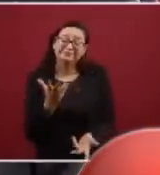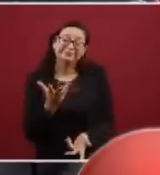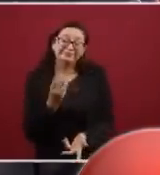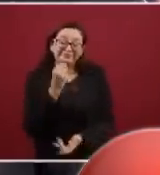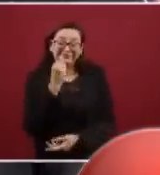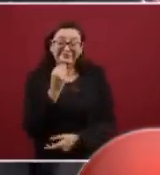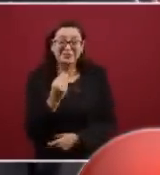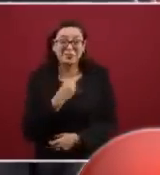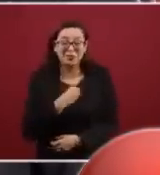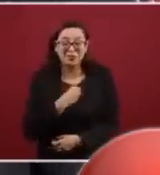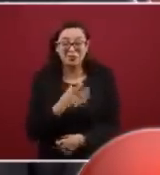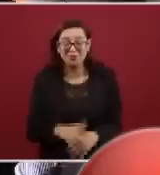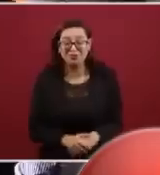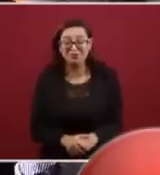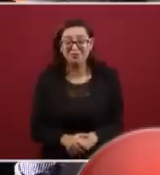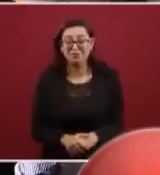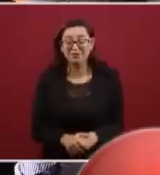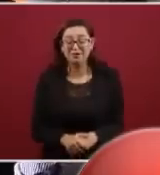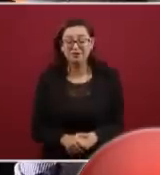Antes,